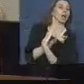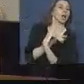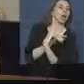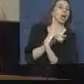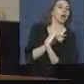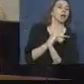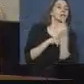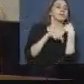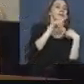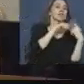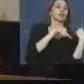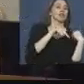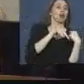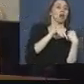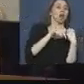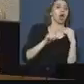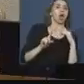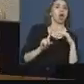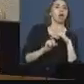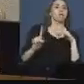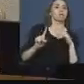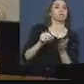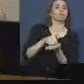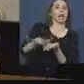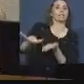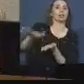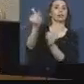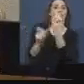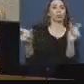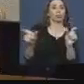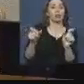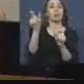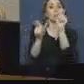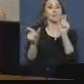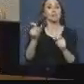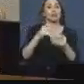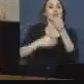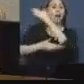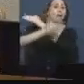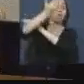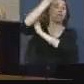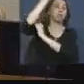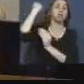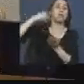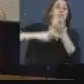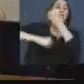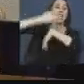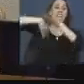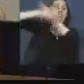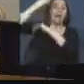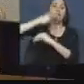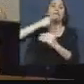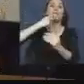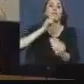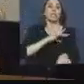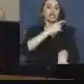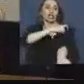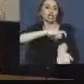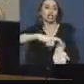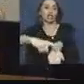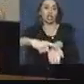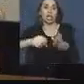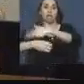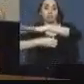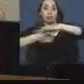exclusión histórica hacia quienes han habitado este territorio por milenios. Los pueblos originarios siempre han sido